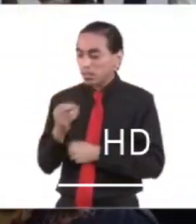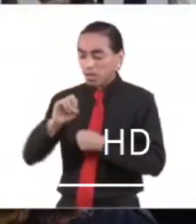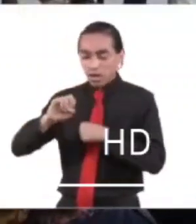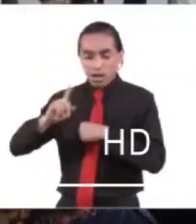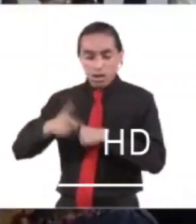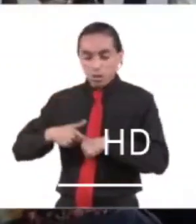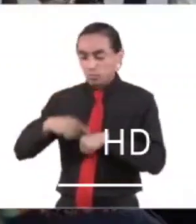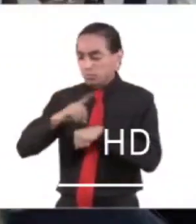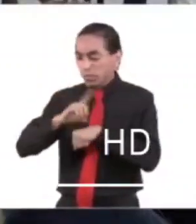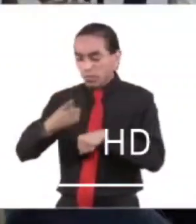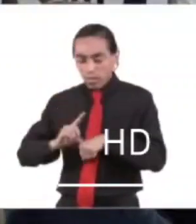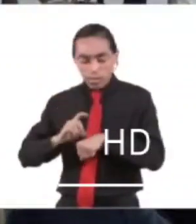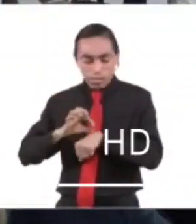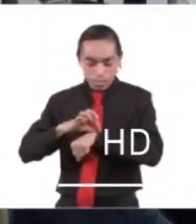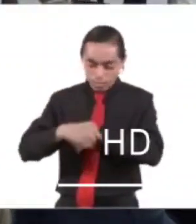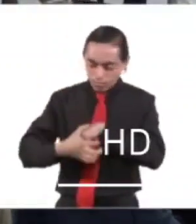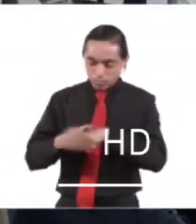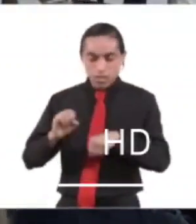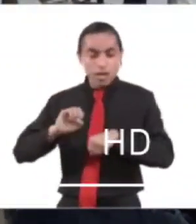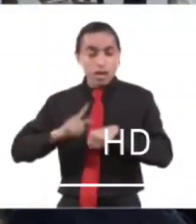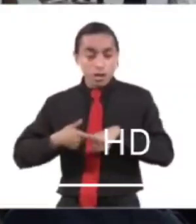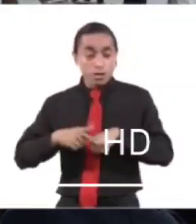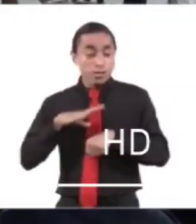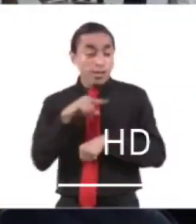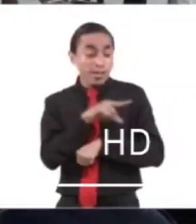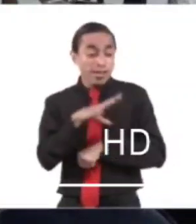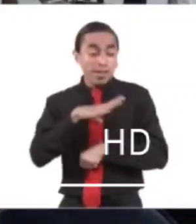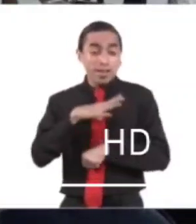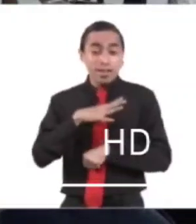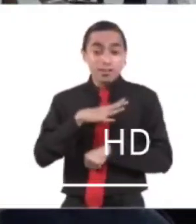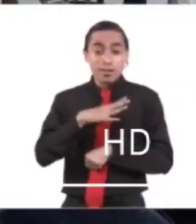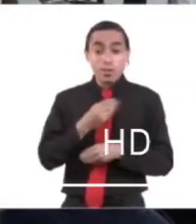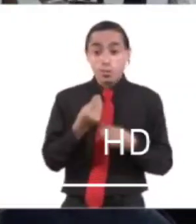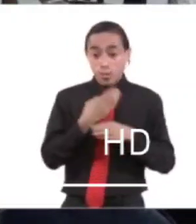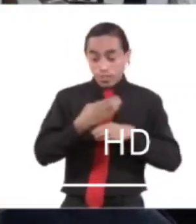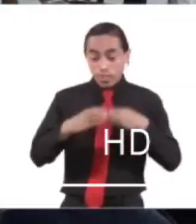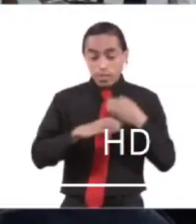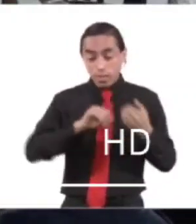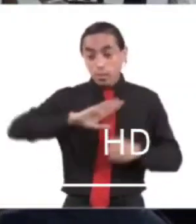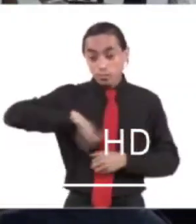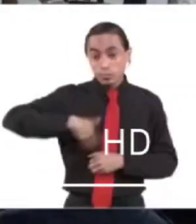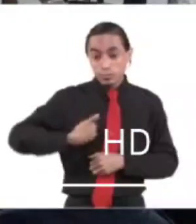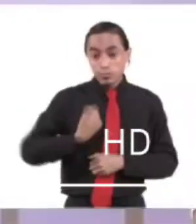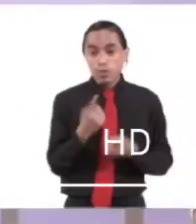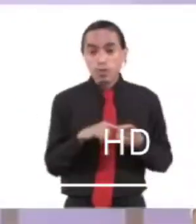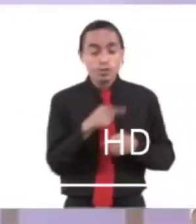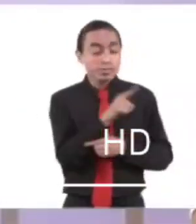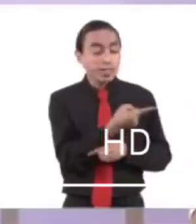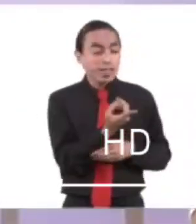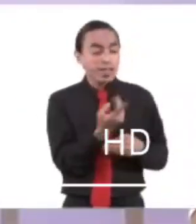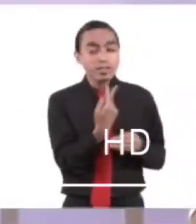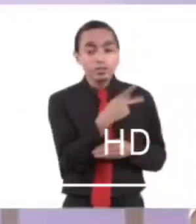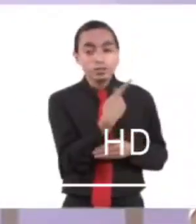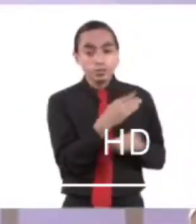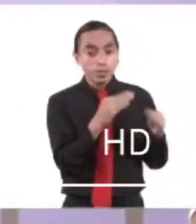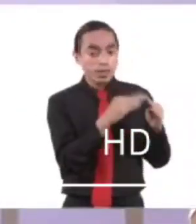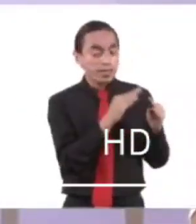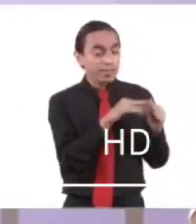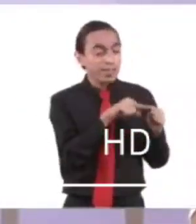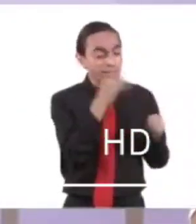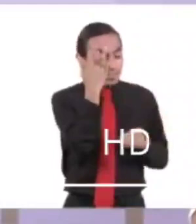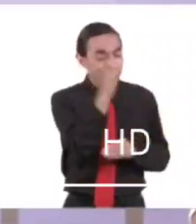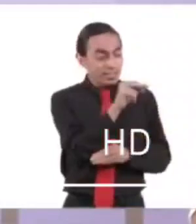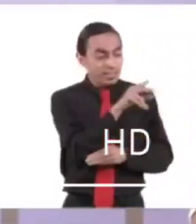joya coleccionable, de esas que acumuló por miles durante muchos años en su casa de San Simón,